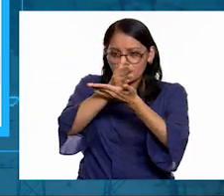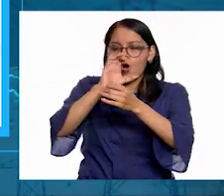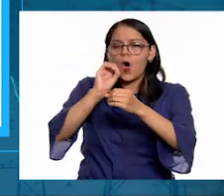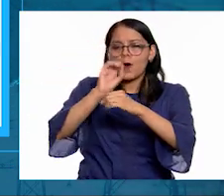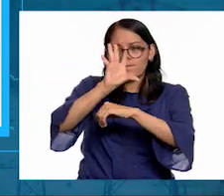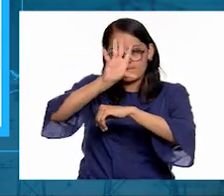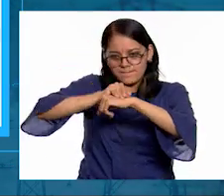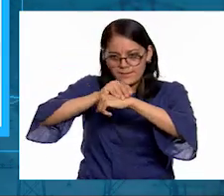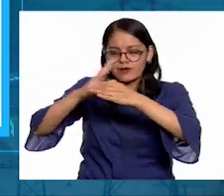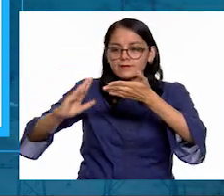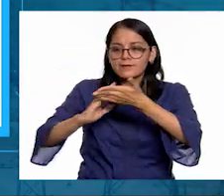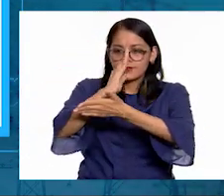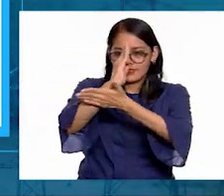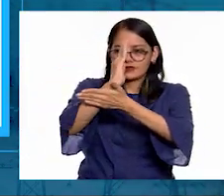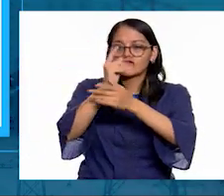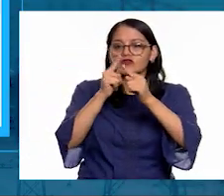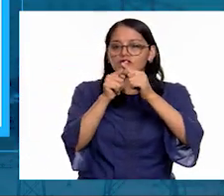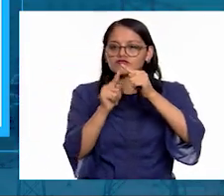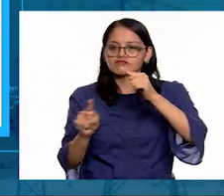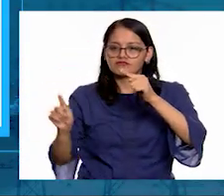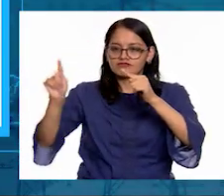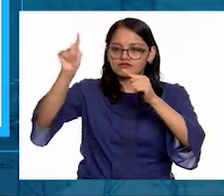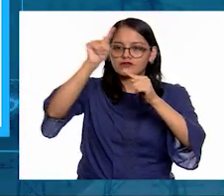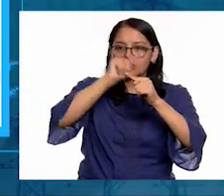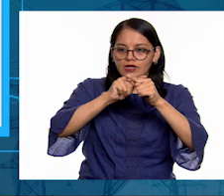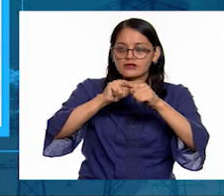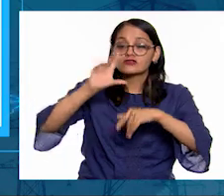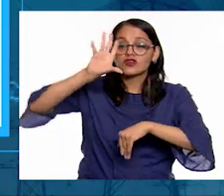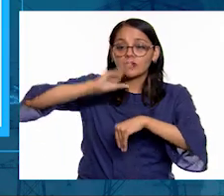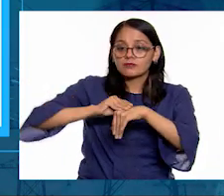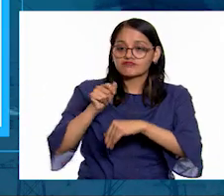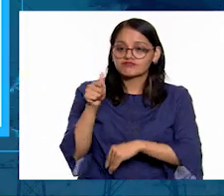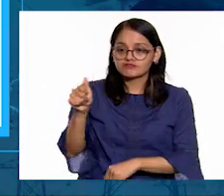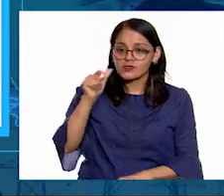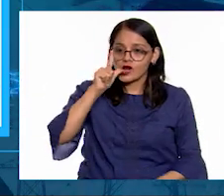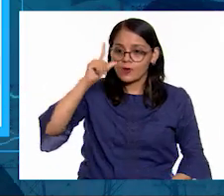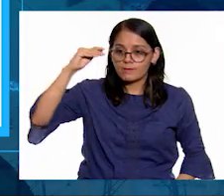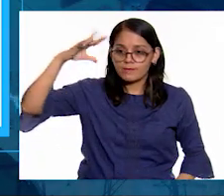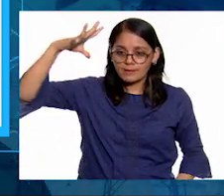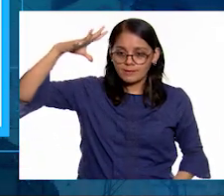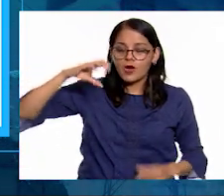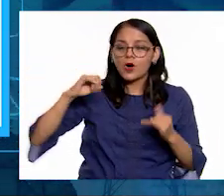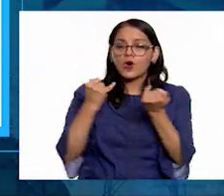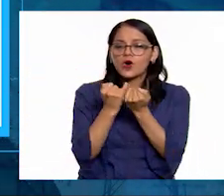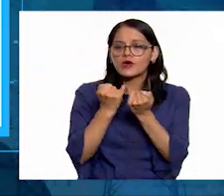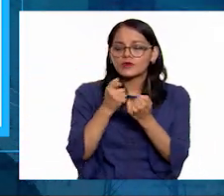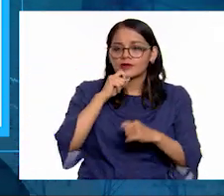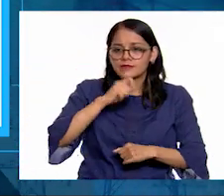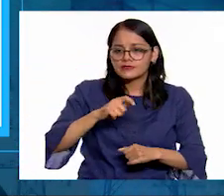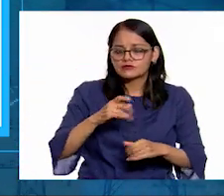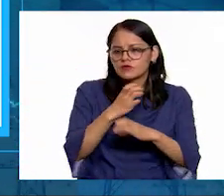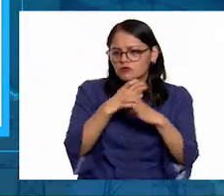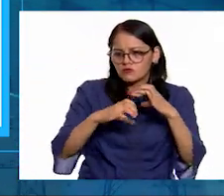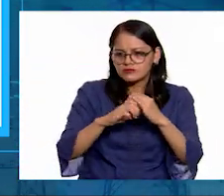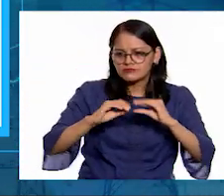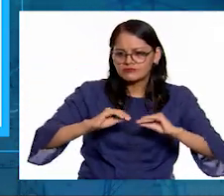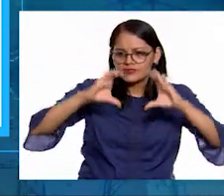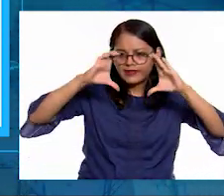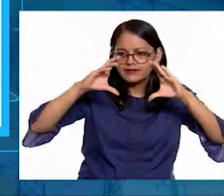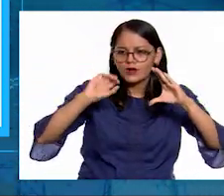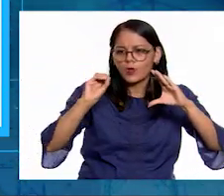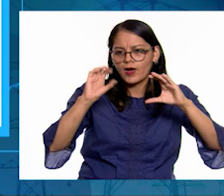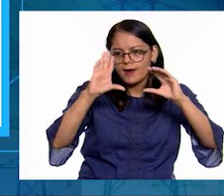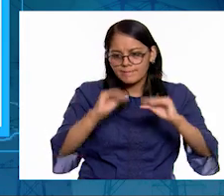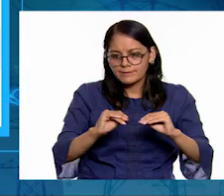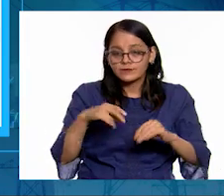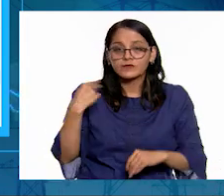a través de un circuito, lo que nos permite encender o apagar un dispositivo. Y por último, los